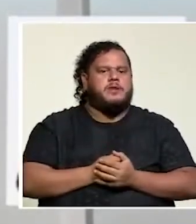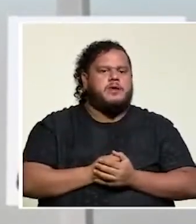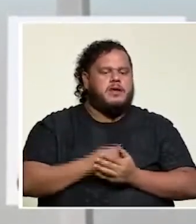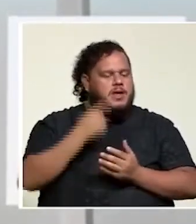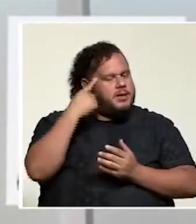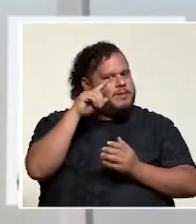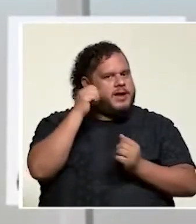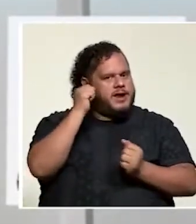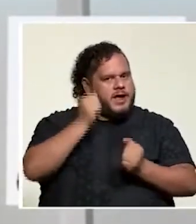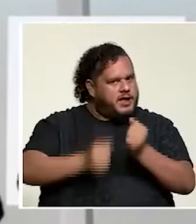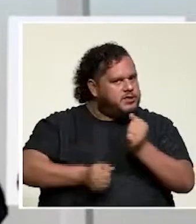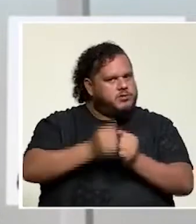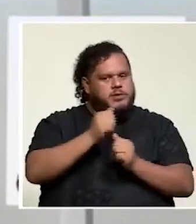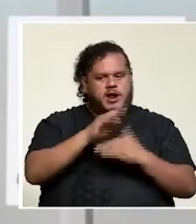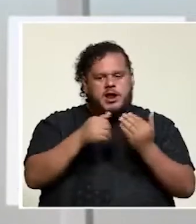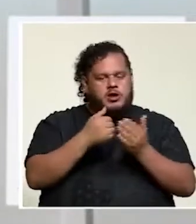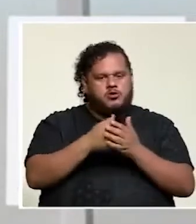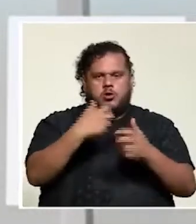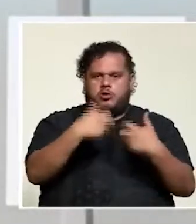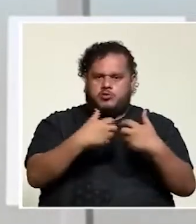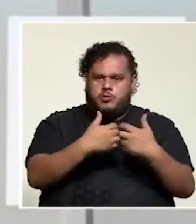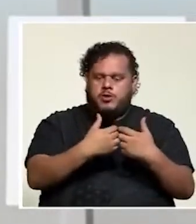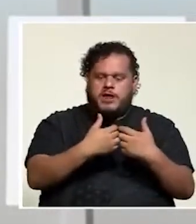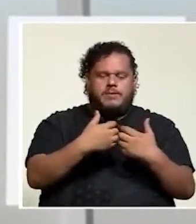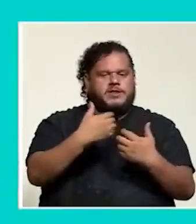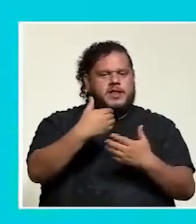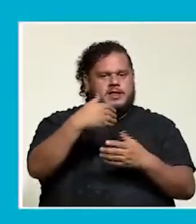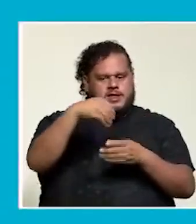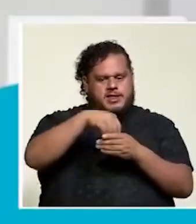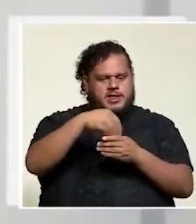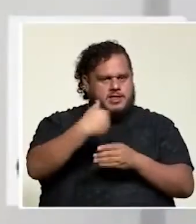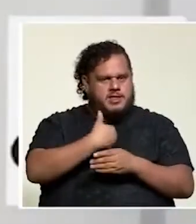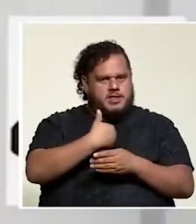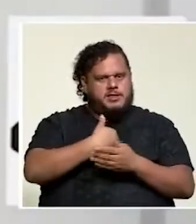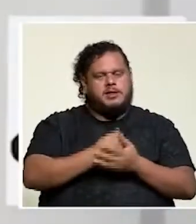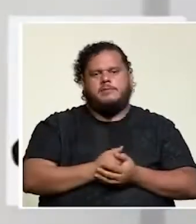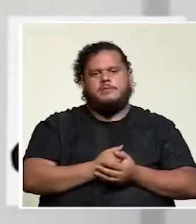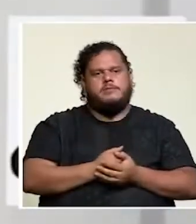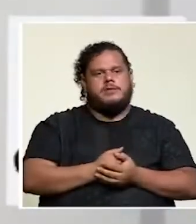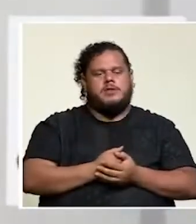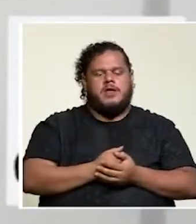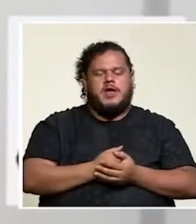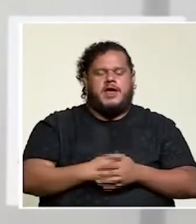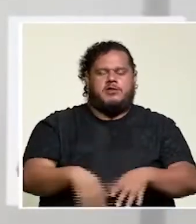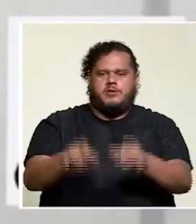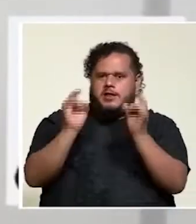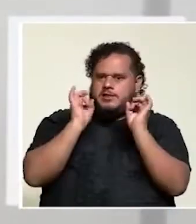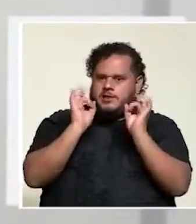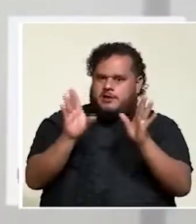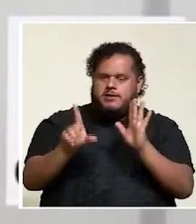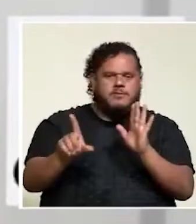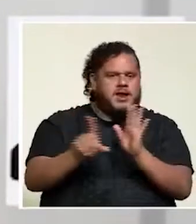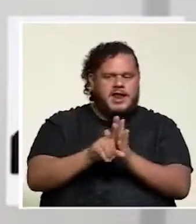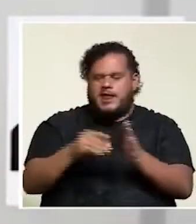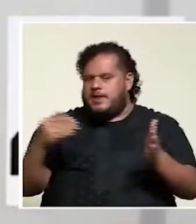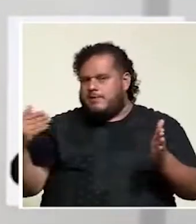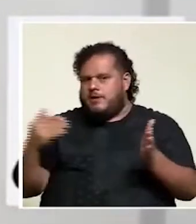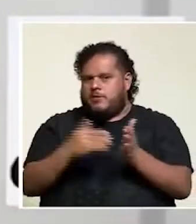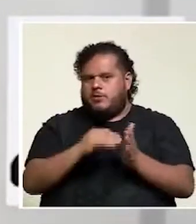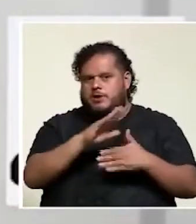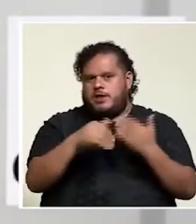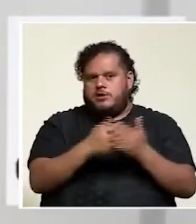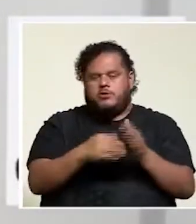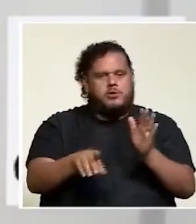superar las inconveniencias que tienen en este momento. Que es una nefasta ley que va en contra de todos